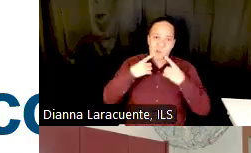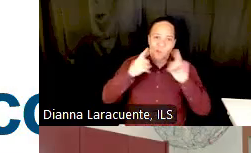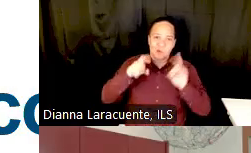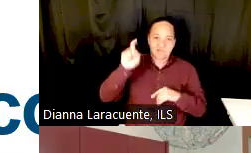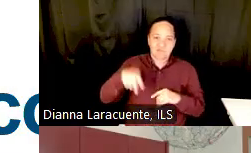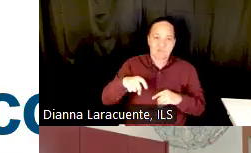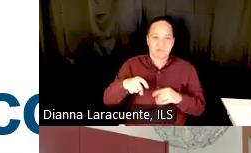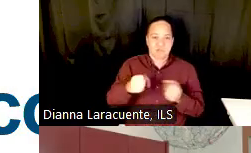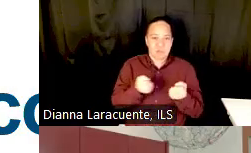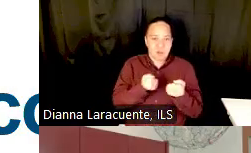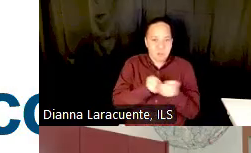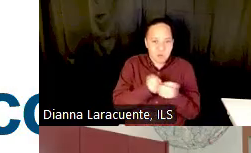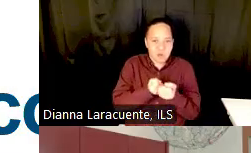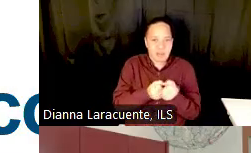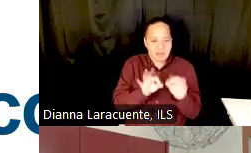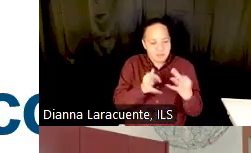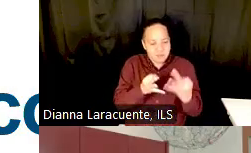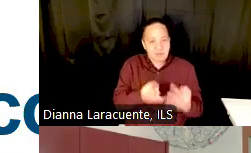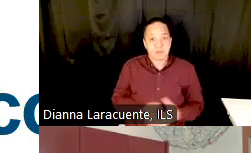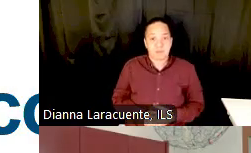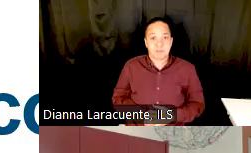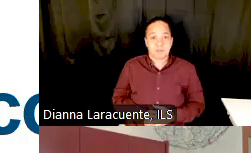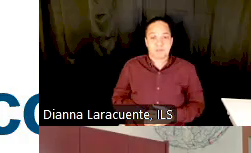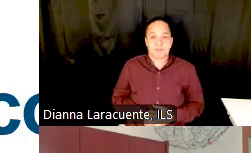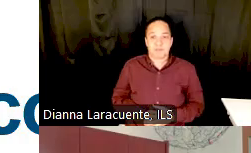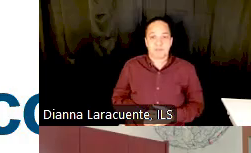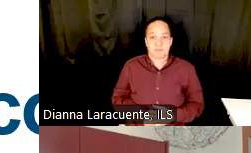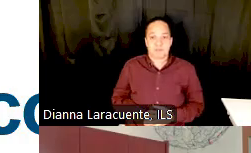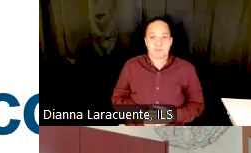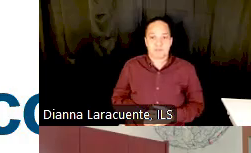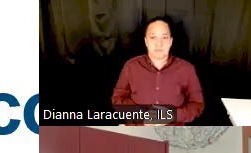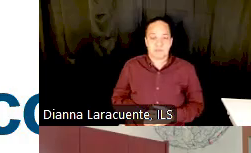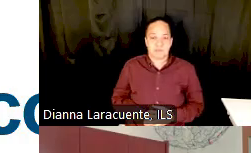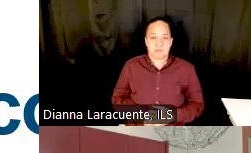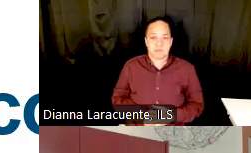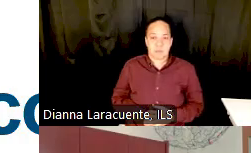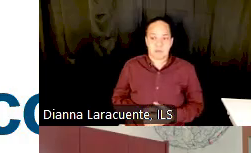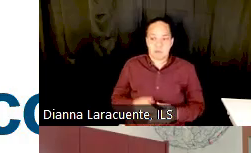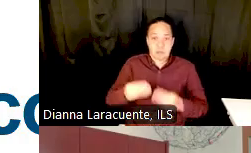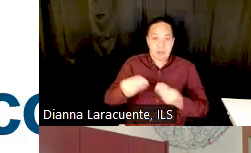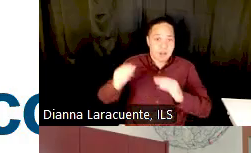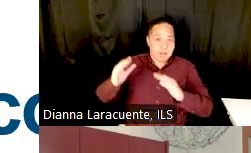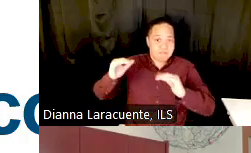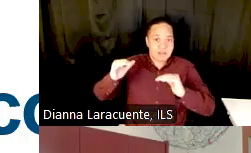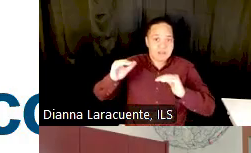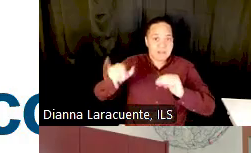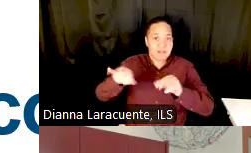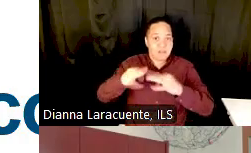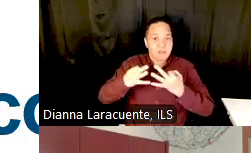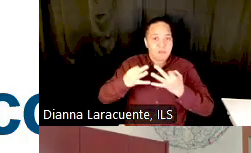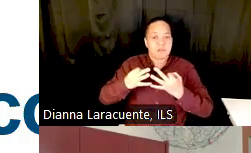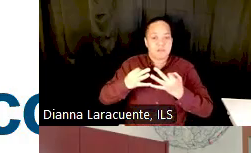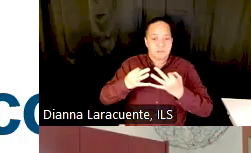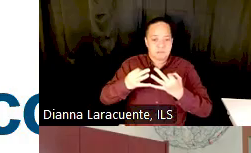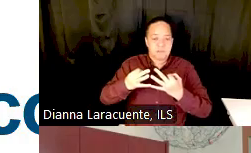hay que apoyar a esa familia, hay que darle esperanza a esa familia de que esto